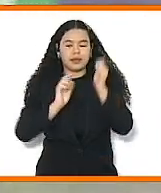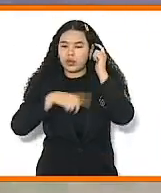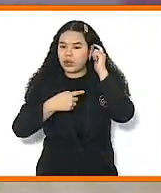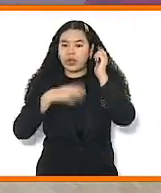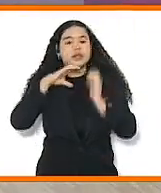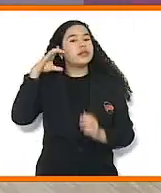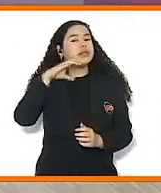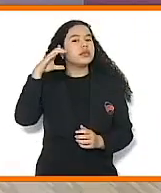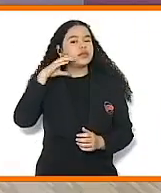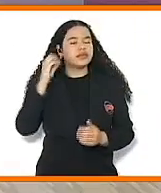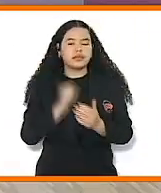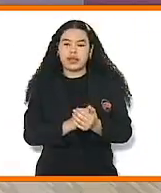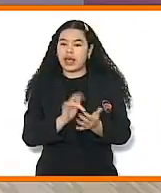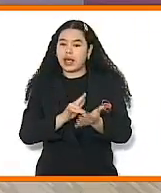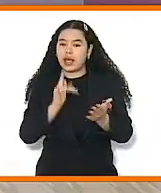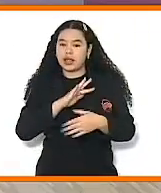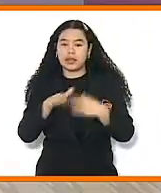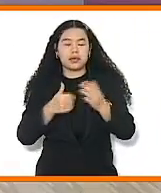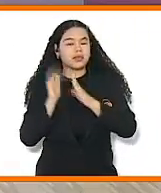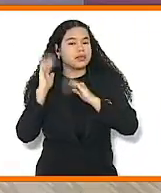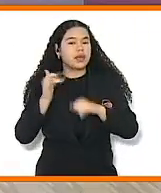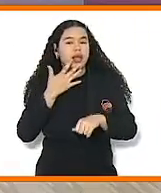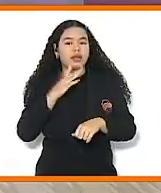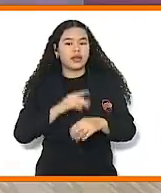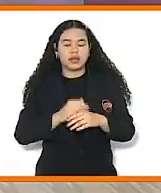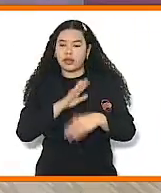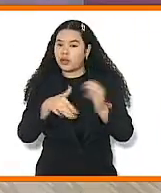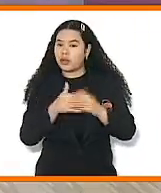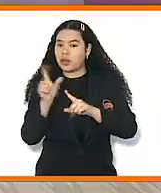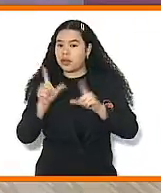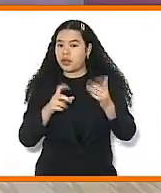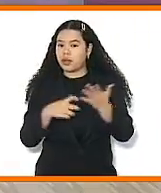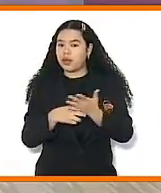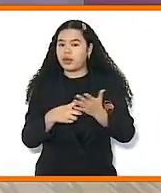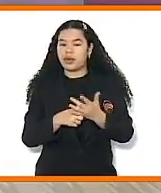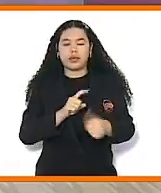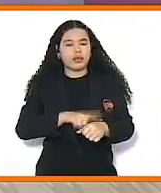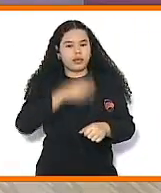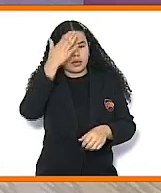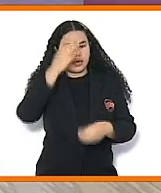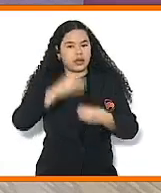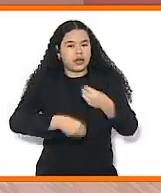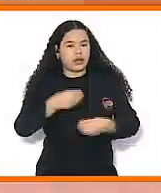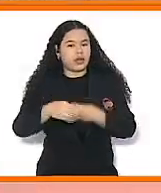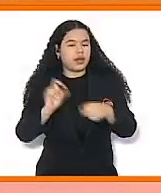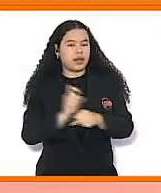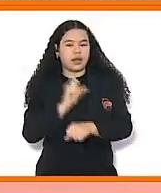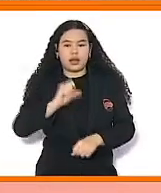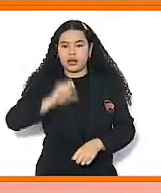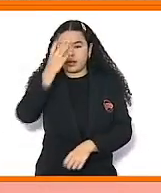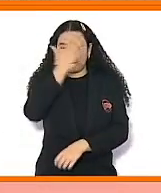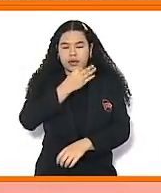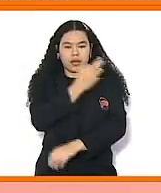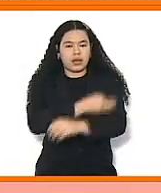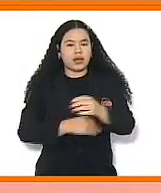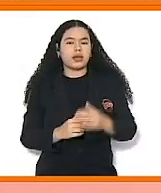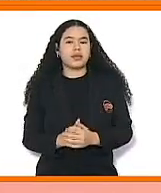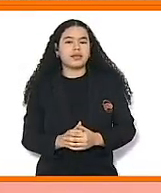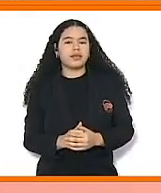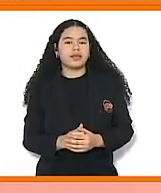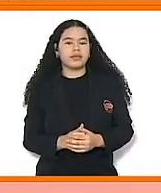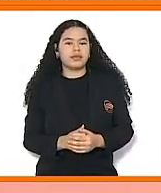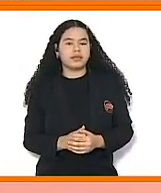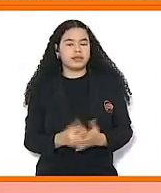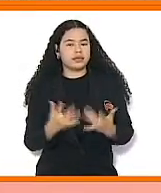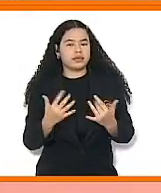Charlene. Gracias, Cecilia. Te deseo muchísima suerte. Espero que tengas tu boleto en mano si viene la esfera ganadora en esta hermosa tarde. Y esta